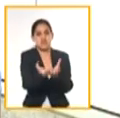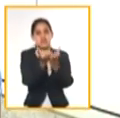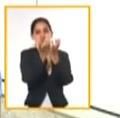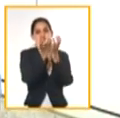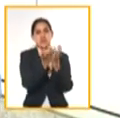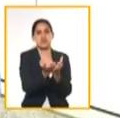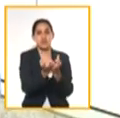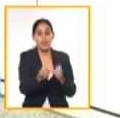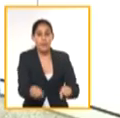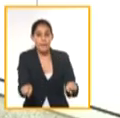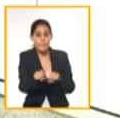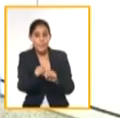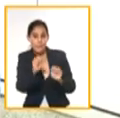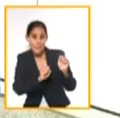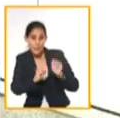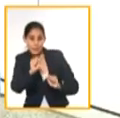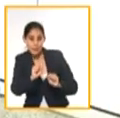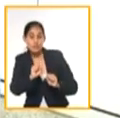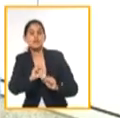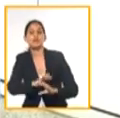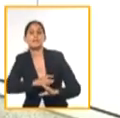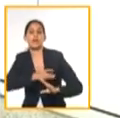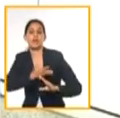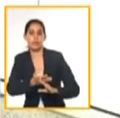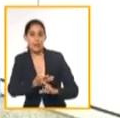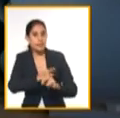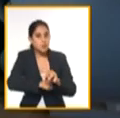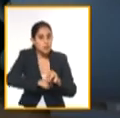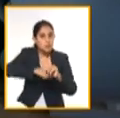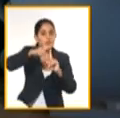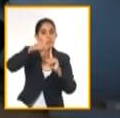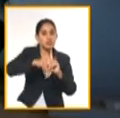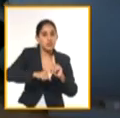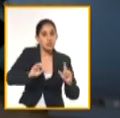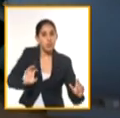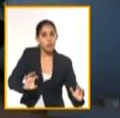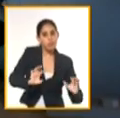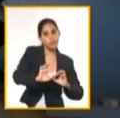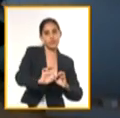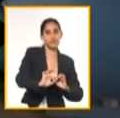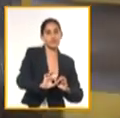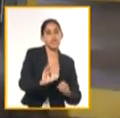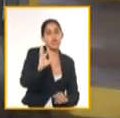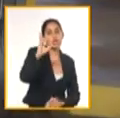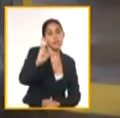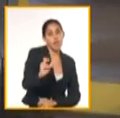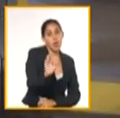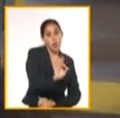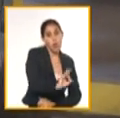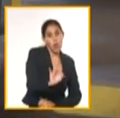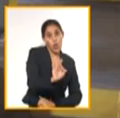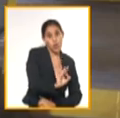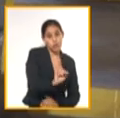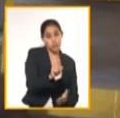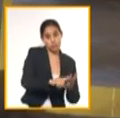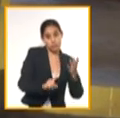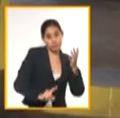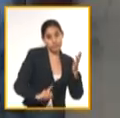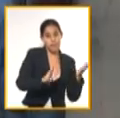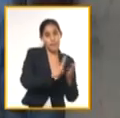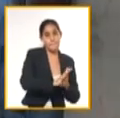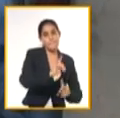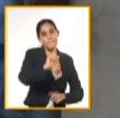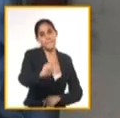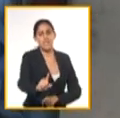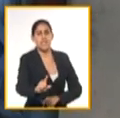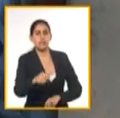vez que tengamos ya los parámetros, probar la turbina y sincronizar. Bloque número 8 de la Central Termoeléctrica Máximo Gómez de Mariel ultima